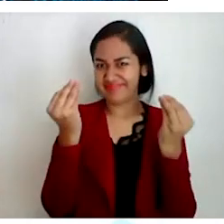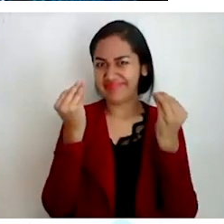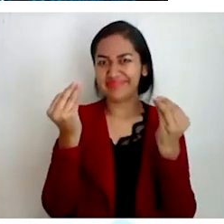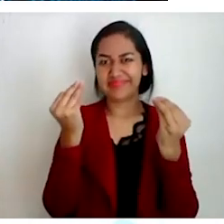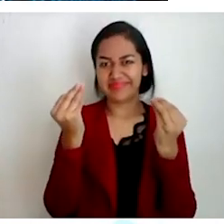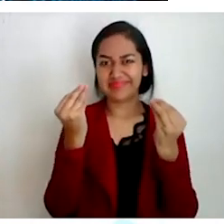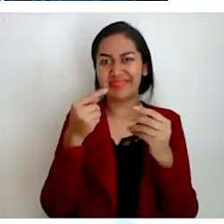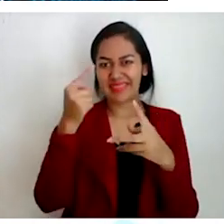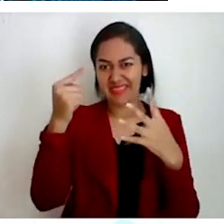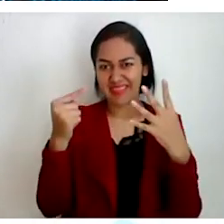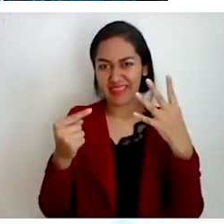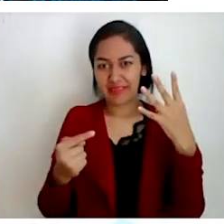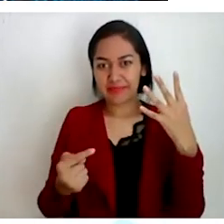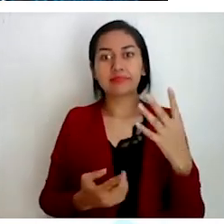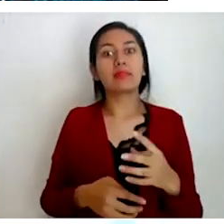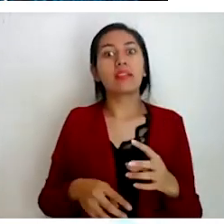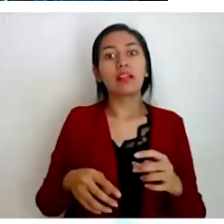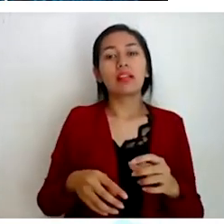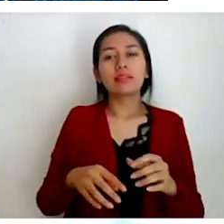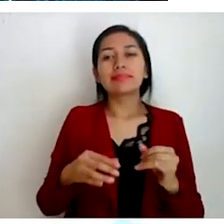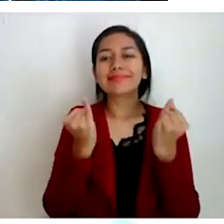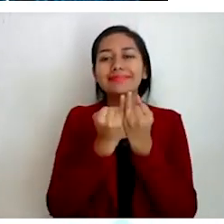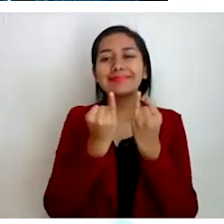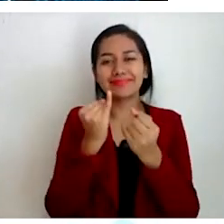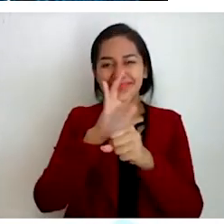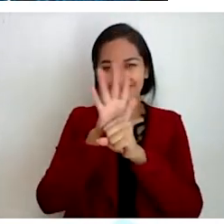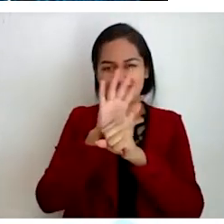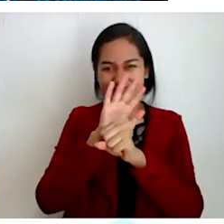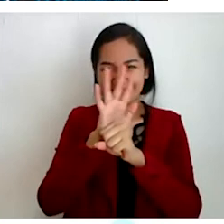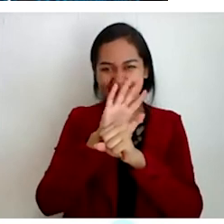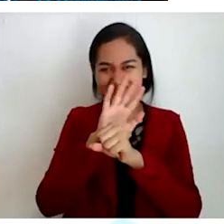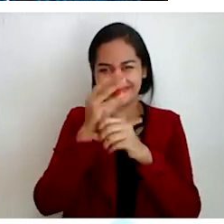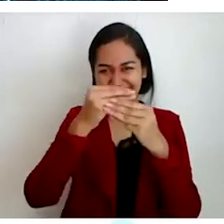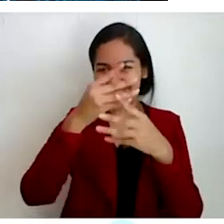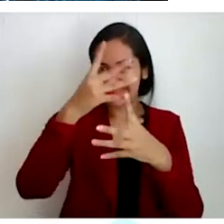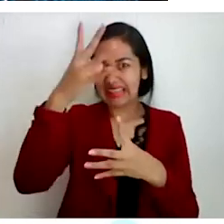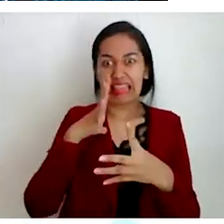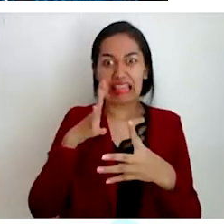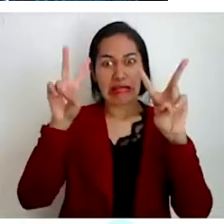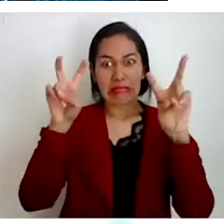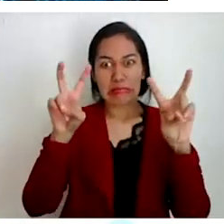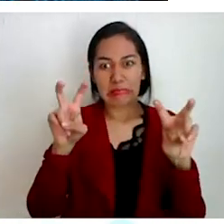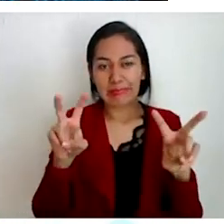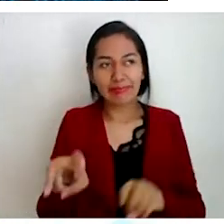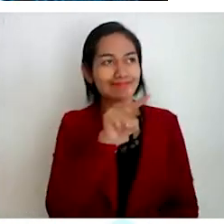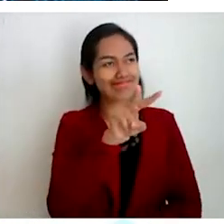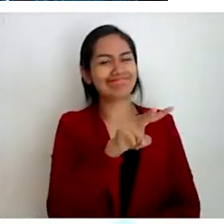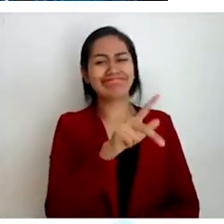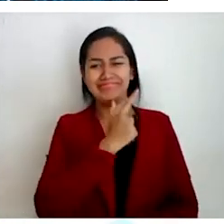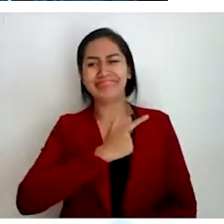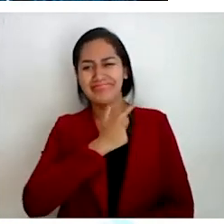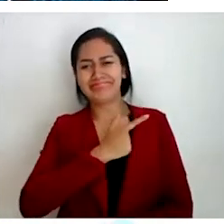solamente Los Olvidados, tiene una, El Ángel Exterminador, tiene muchas películas y muy divertidas. No es